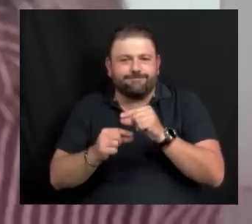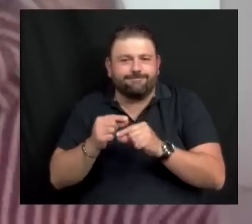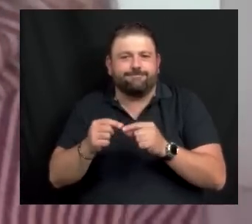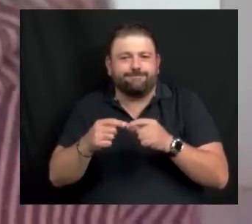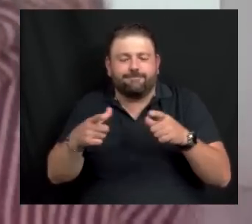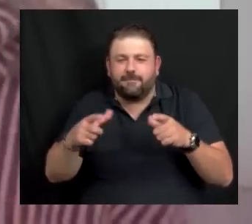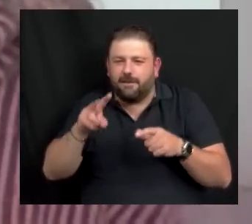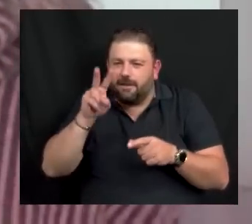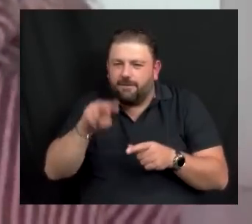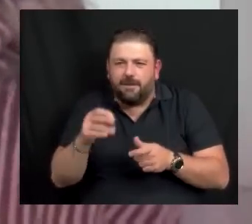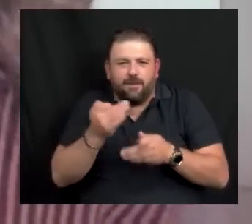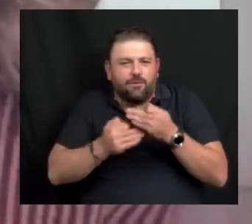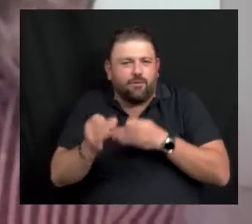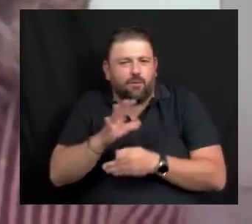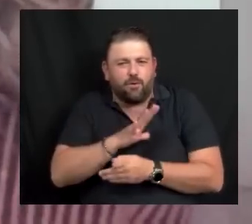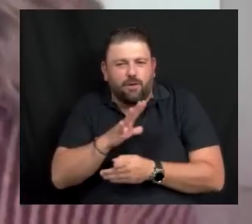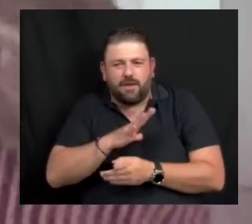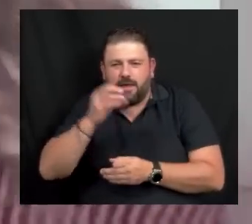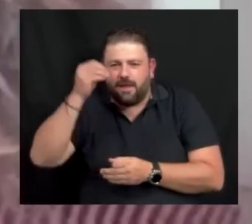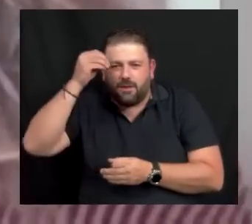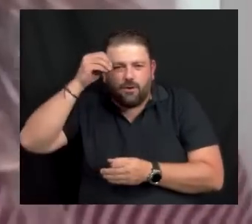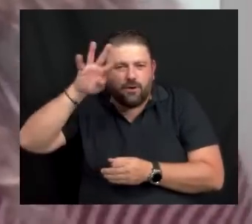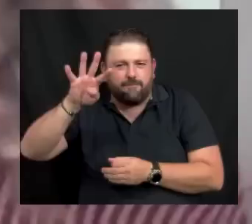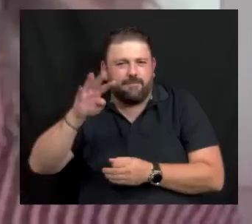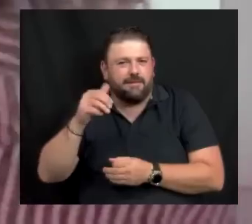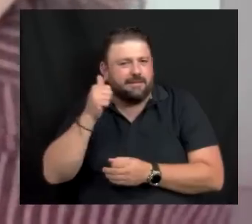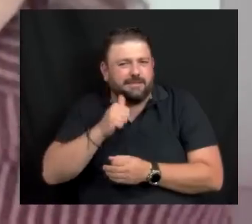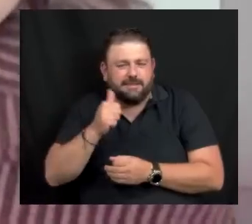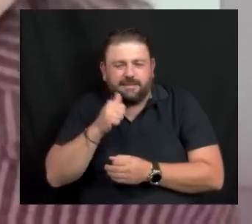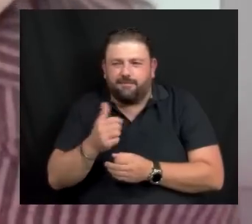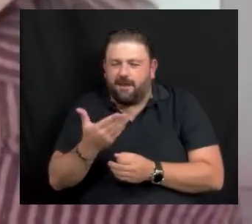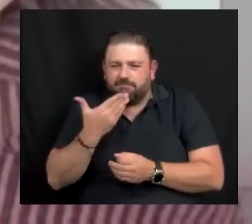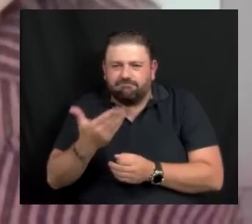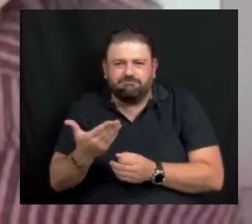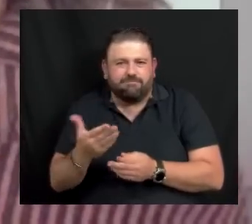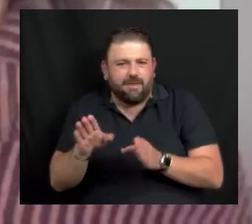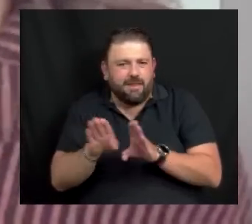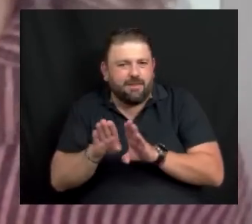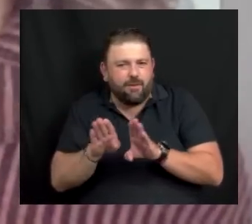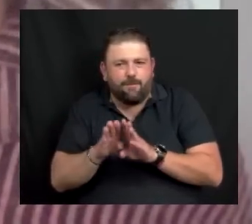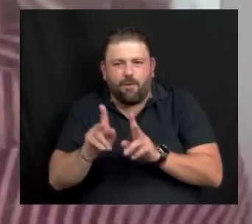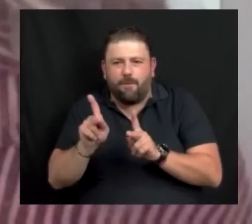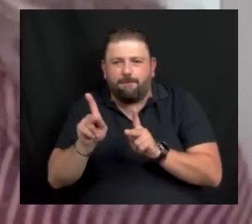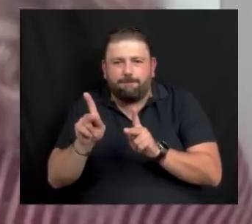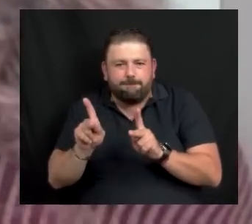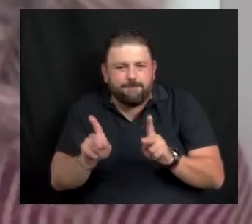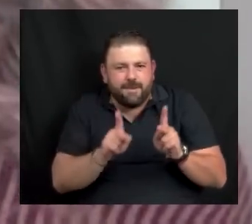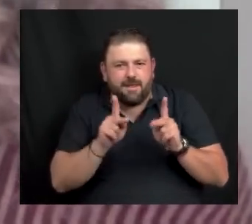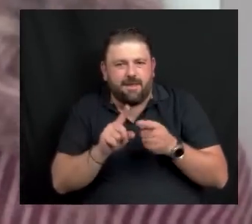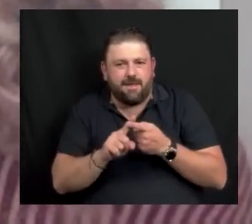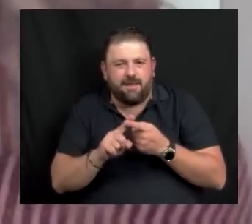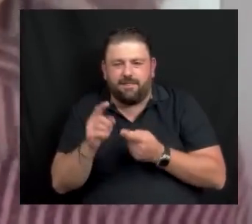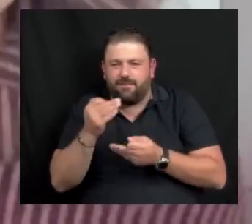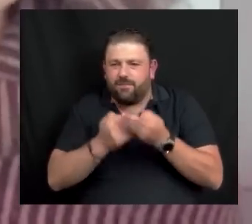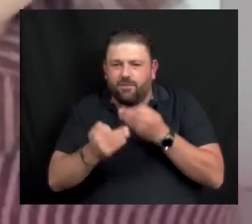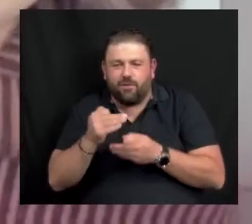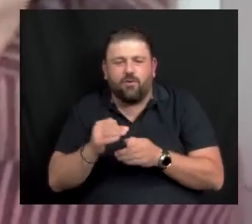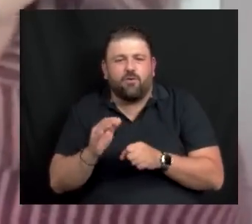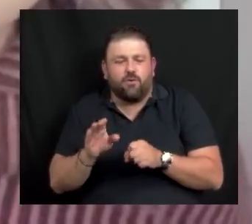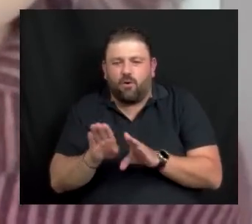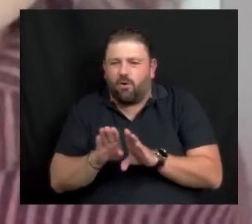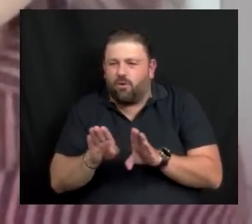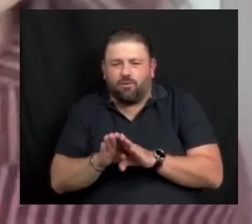en OmniLife, todo esto está tan bien hecho, tan bien planeado, ¿sí?, que nos lo ponen en charola de plata